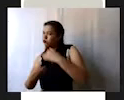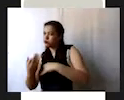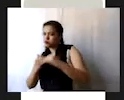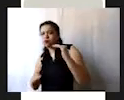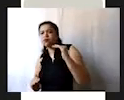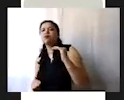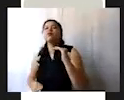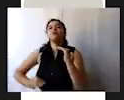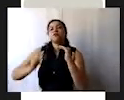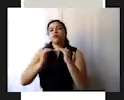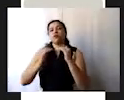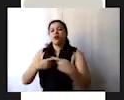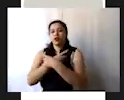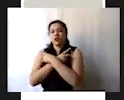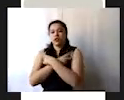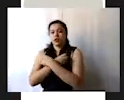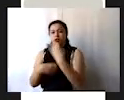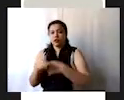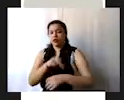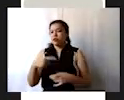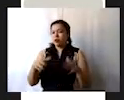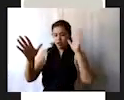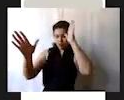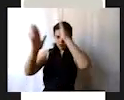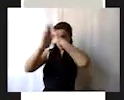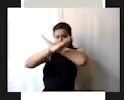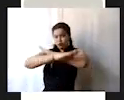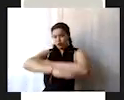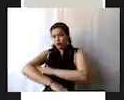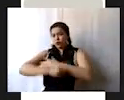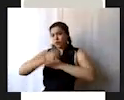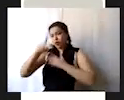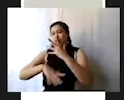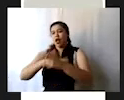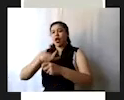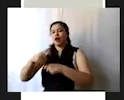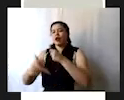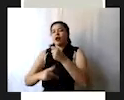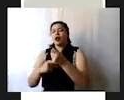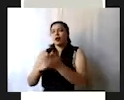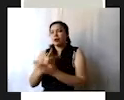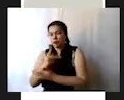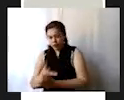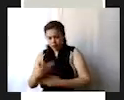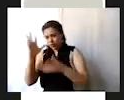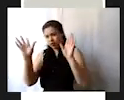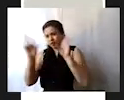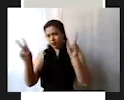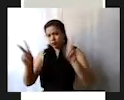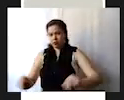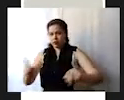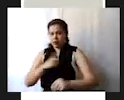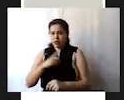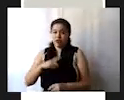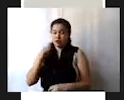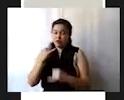todas las personas, pero en armonía, por supuesto, con la naturaleza, en contextos de paz, por eso ahí la palomita,